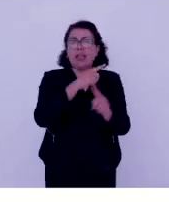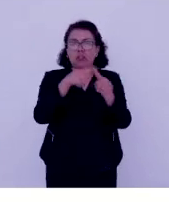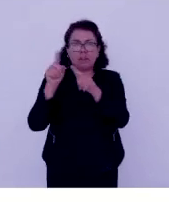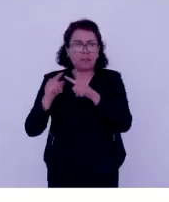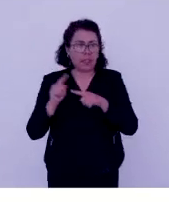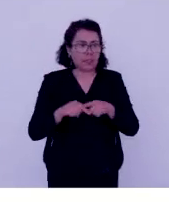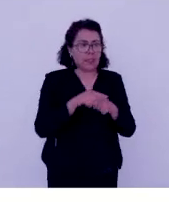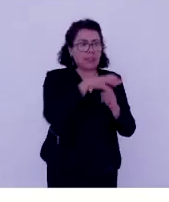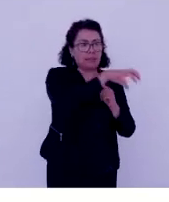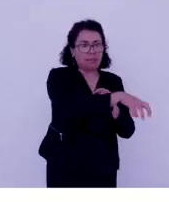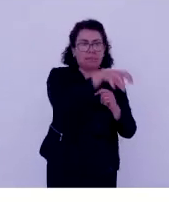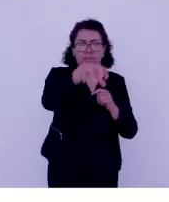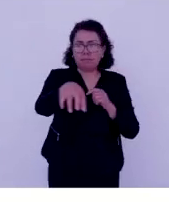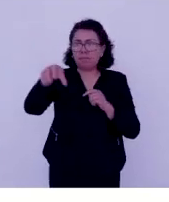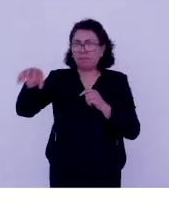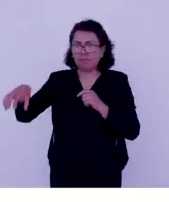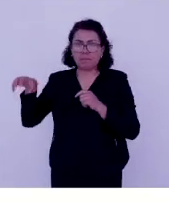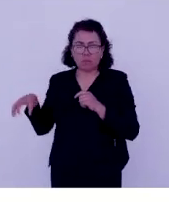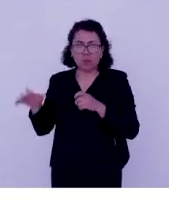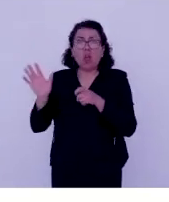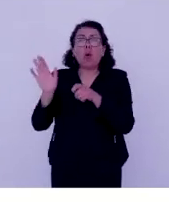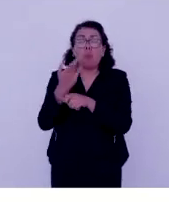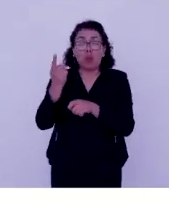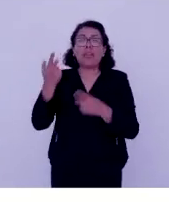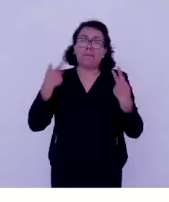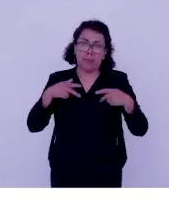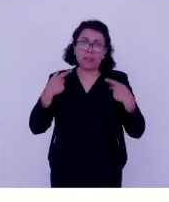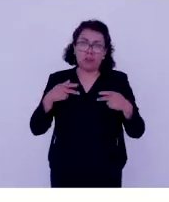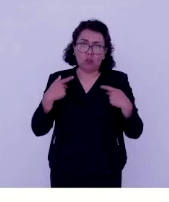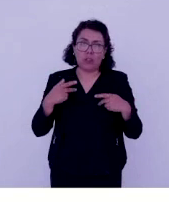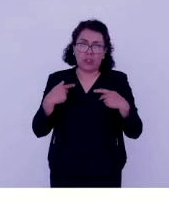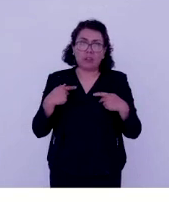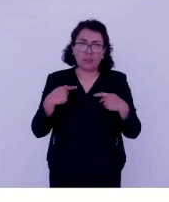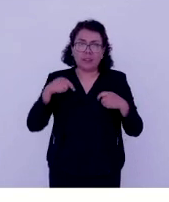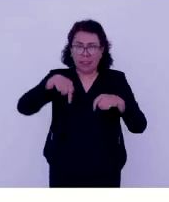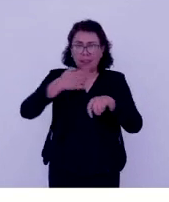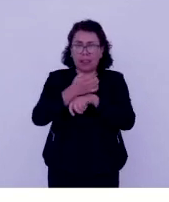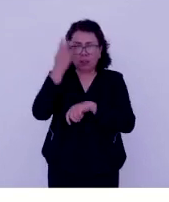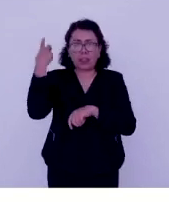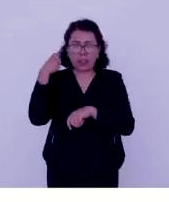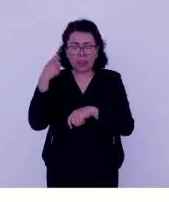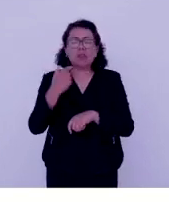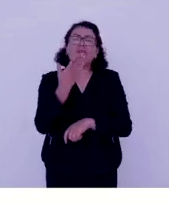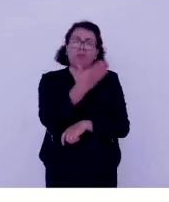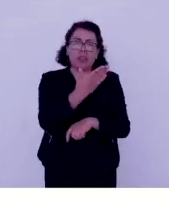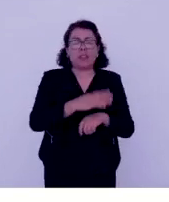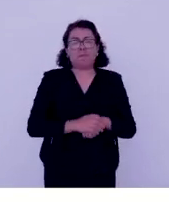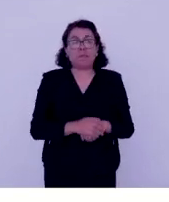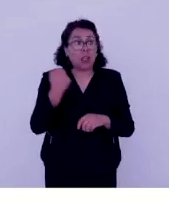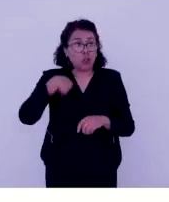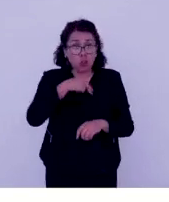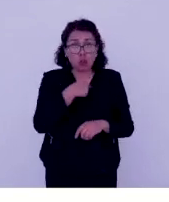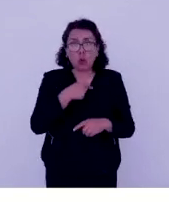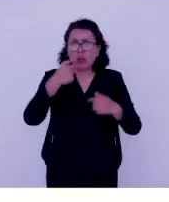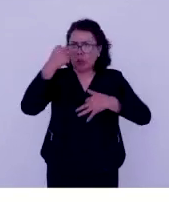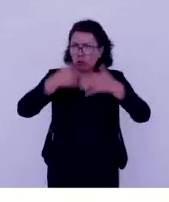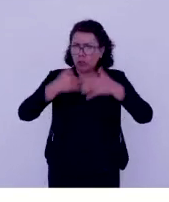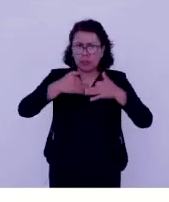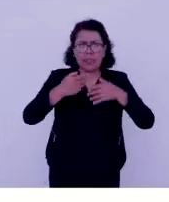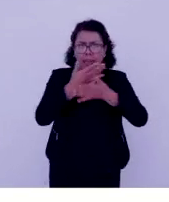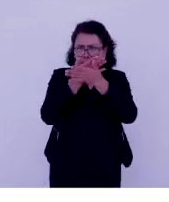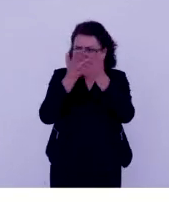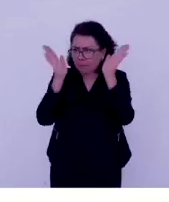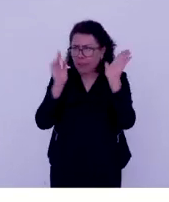judiciales porque la ciudadanía lo reclama la práctica de un poder judicial transparente nos identifica como